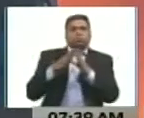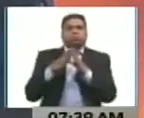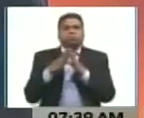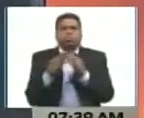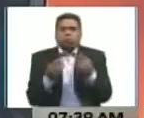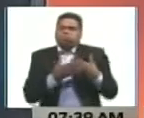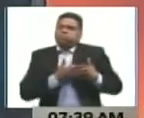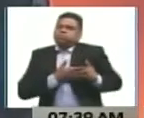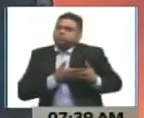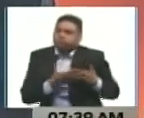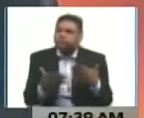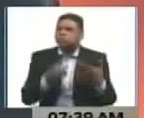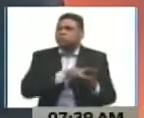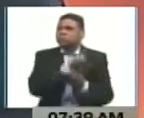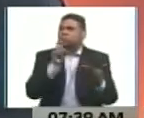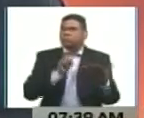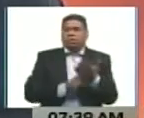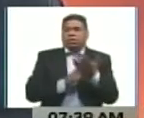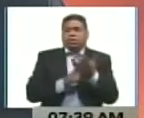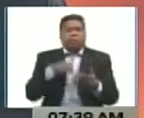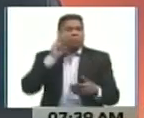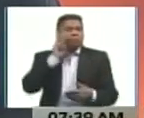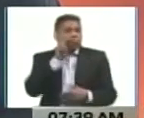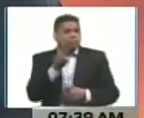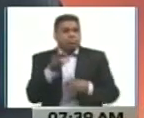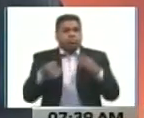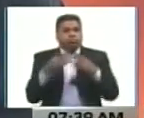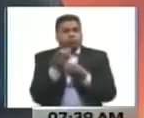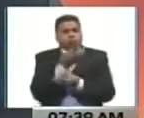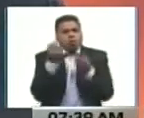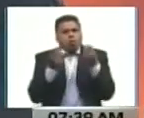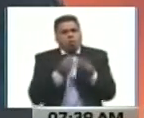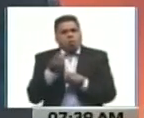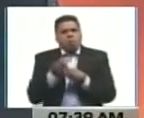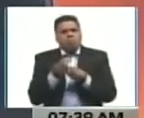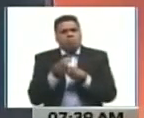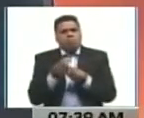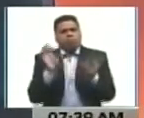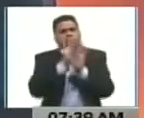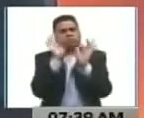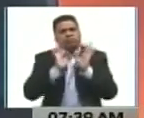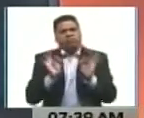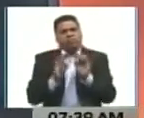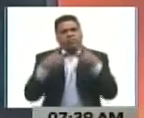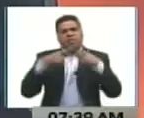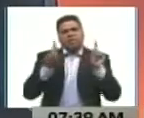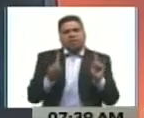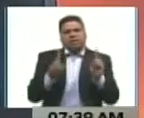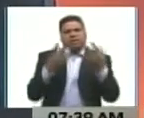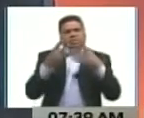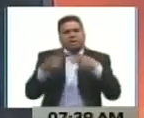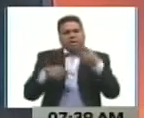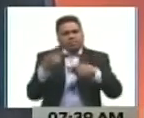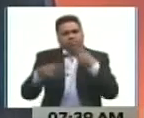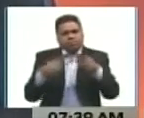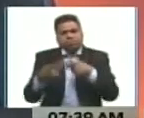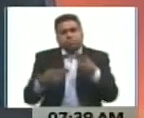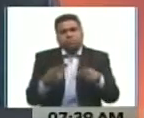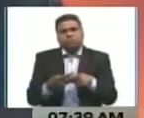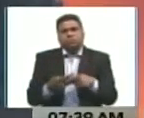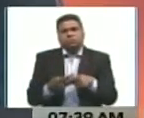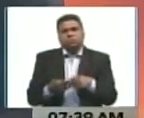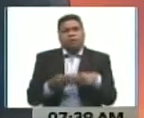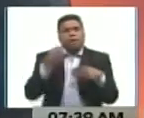con voluntad creadora, y por eso el modelo rentista se ha convertido en este momento en uno de los objetivos a ser analizados,